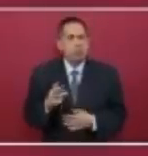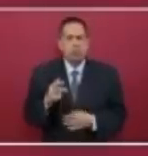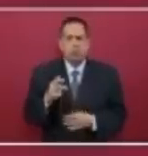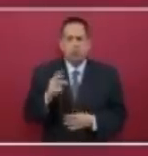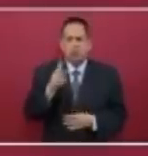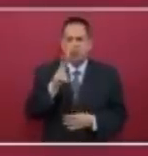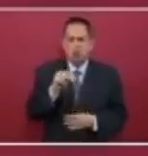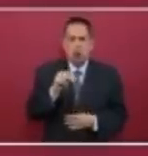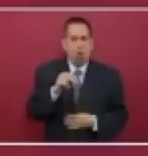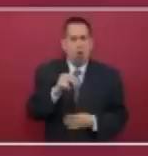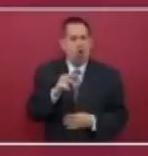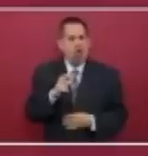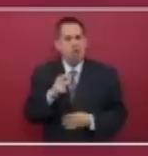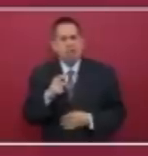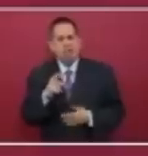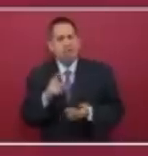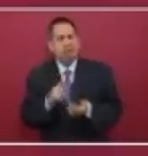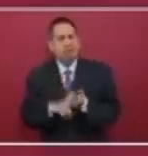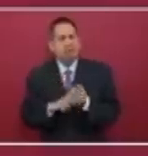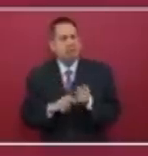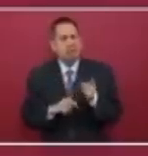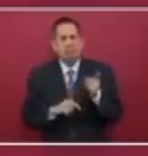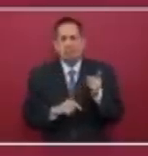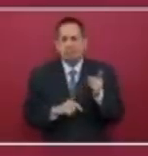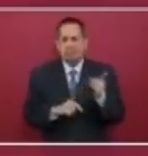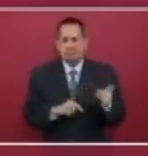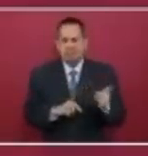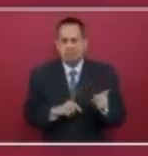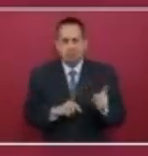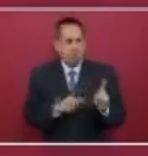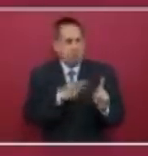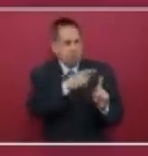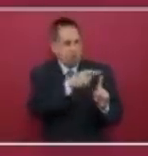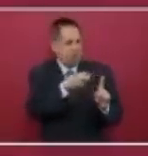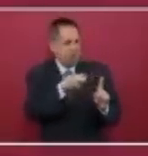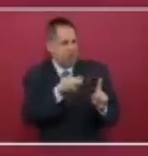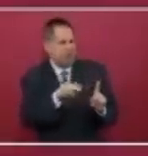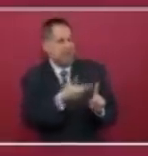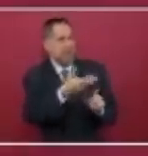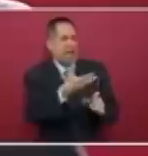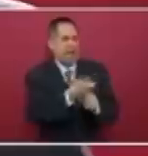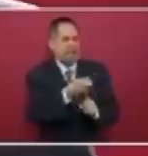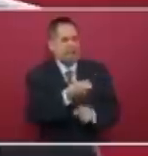calificar a unos oa otros